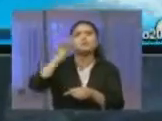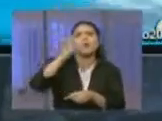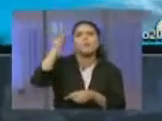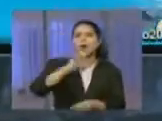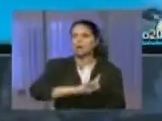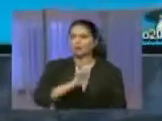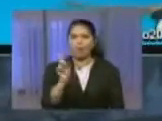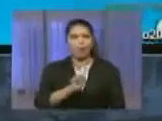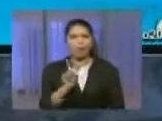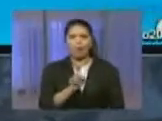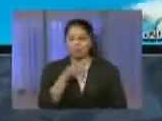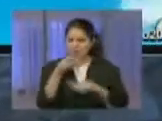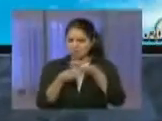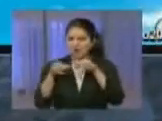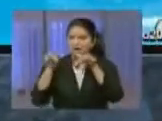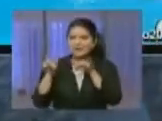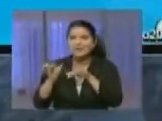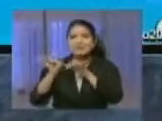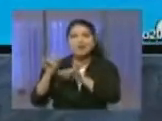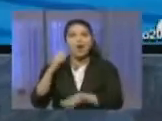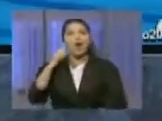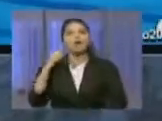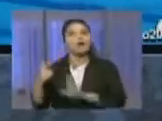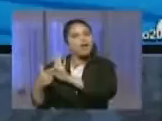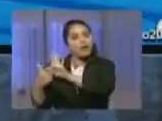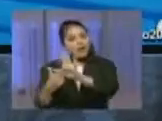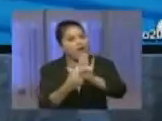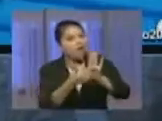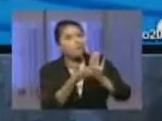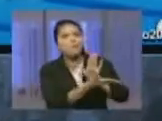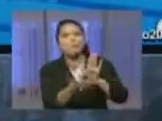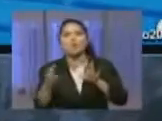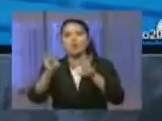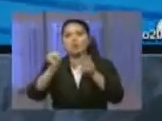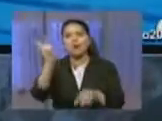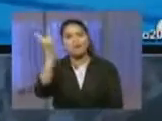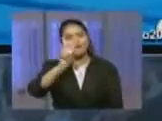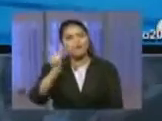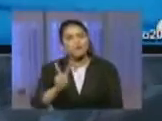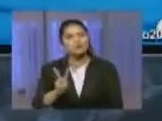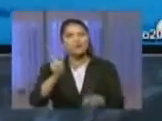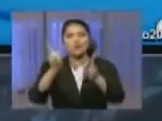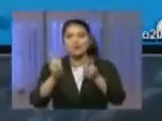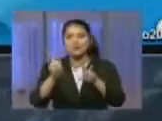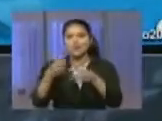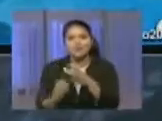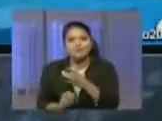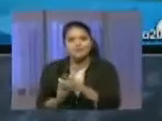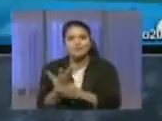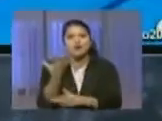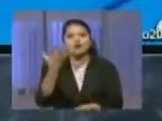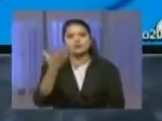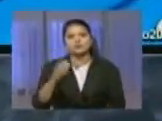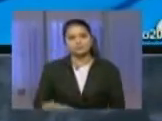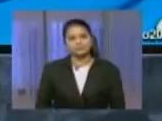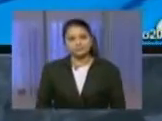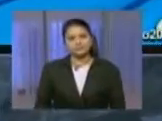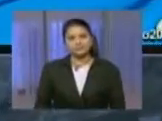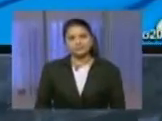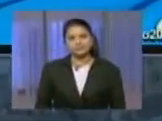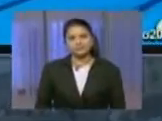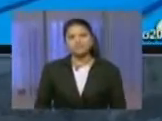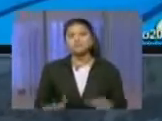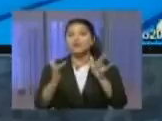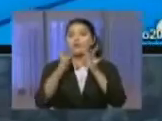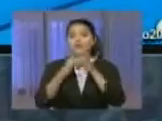importadora esos son ejemplos de la nueva Venezuela la Venezuela nueva que está haciendo con esto presidente le devolvemos el